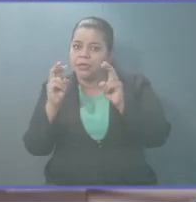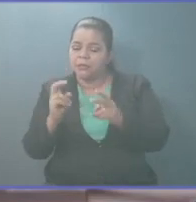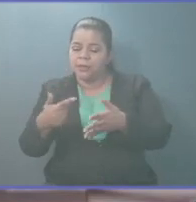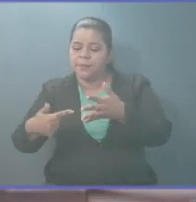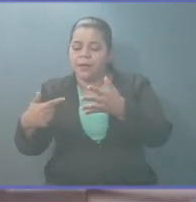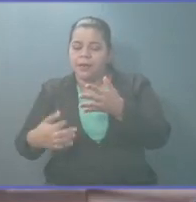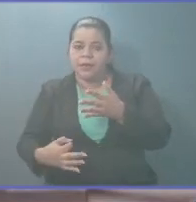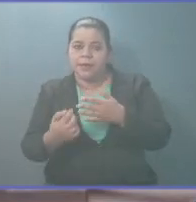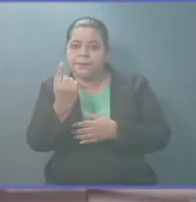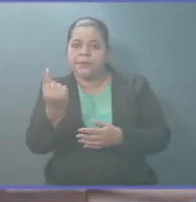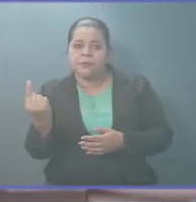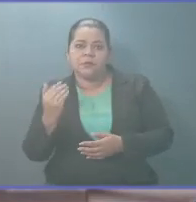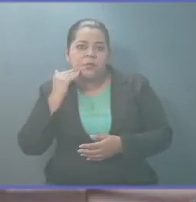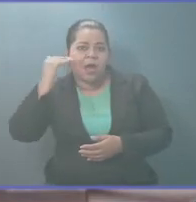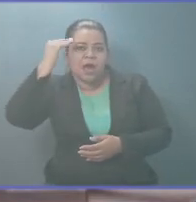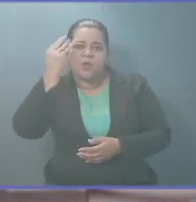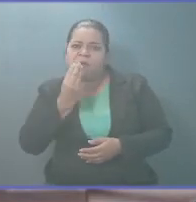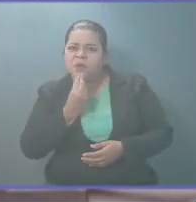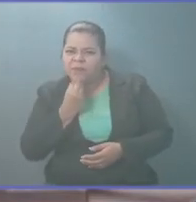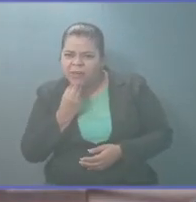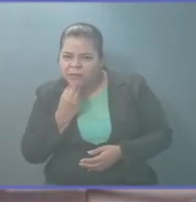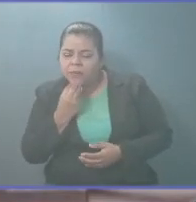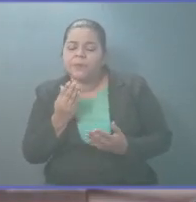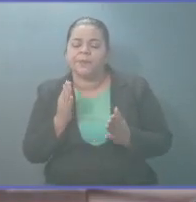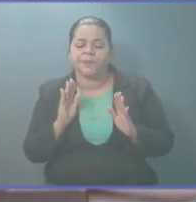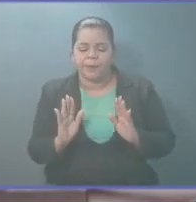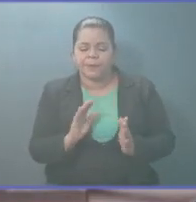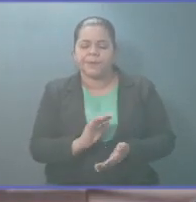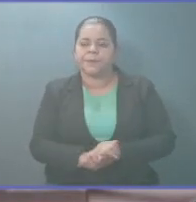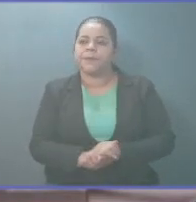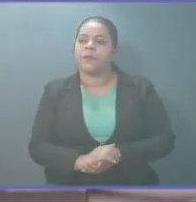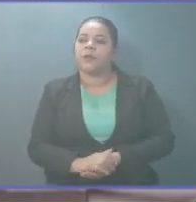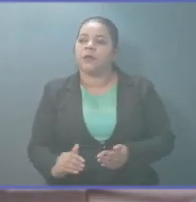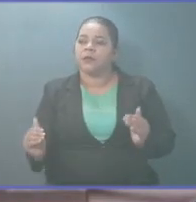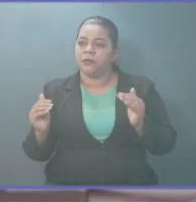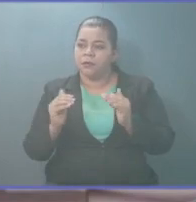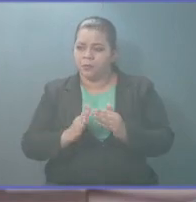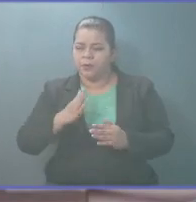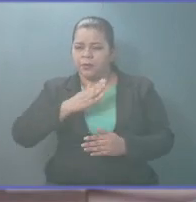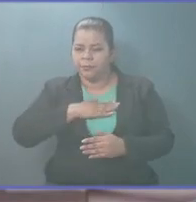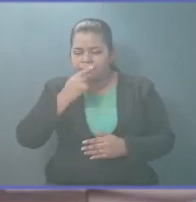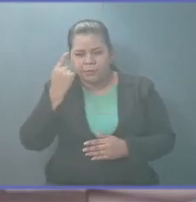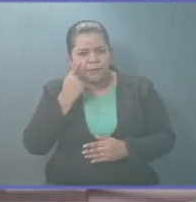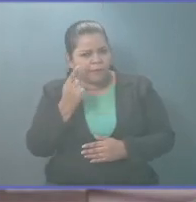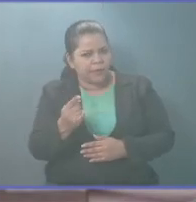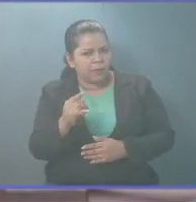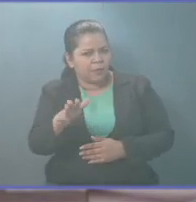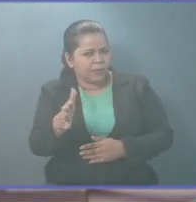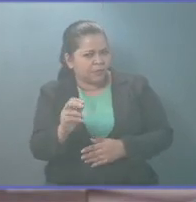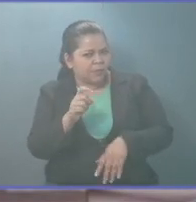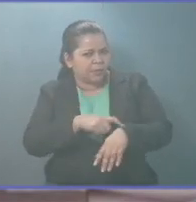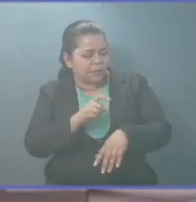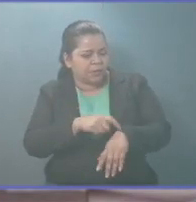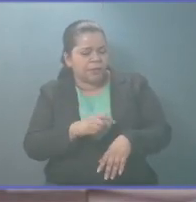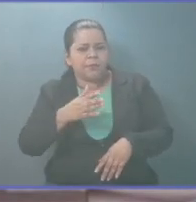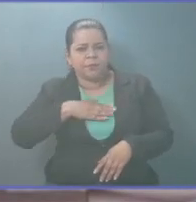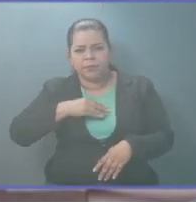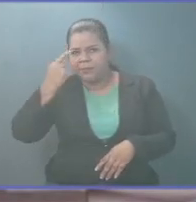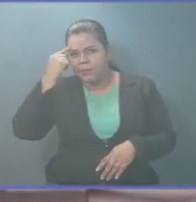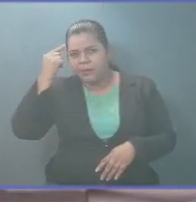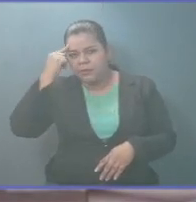mujer. Vino la Corte Suprema de Justicia a través de una carta muy educada del presidente de la Corte y nos dijo: miren, fíjense que no